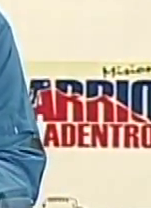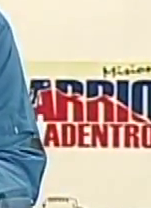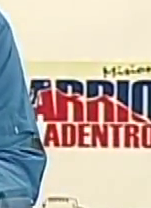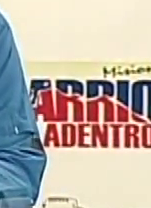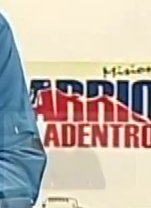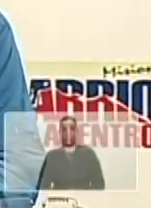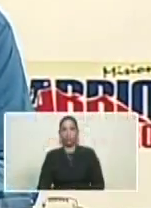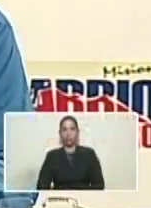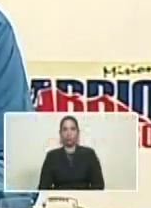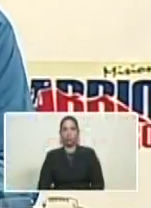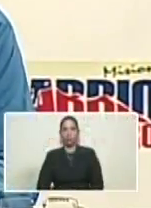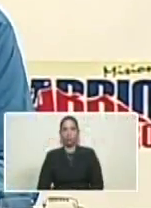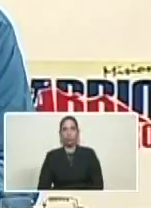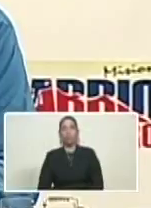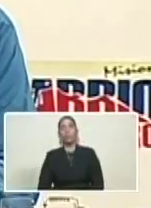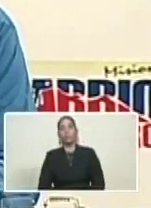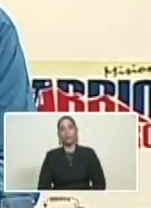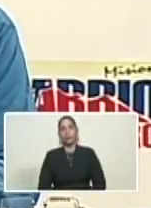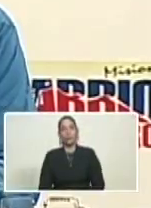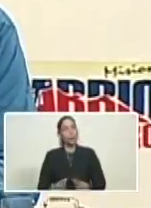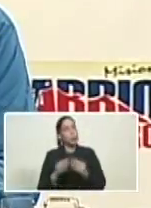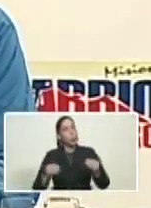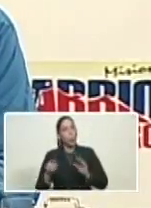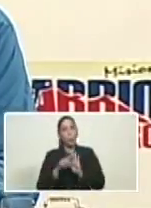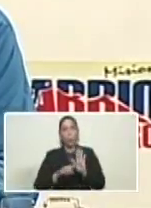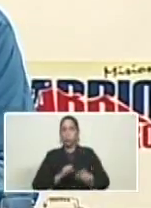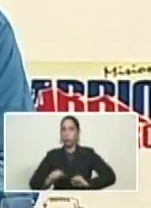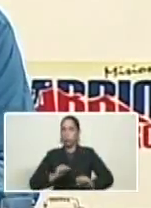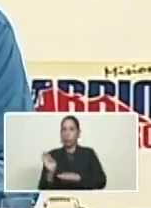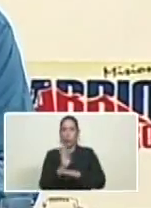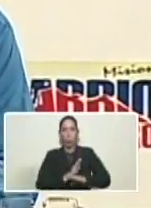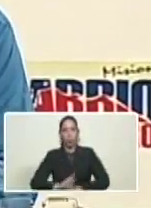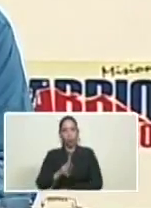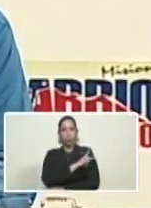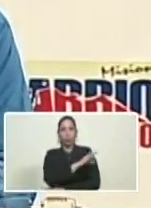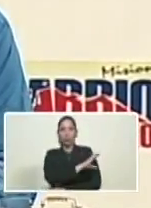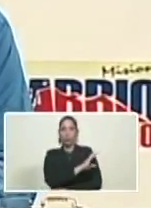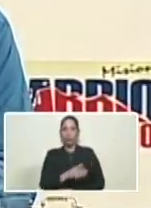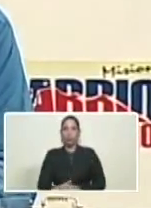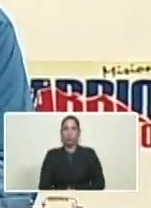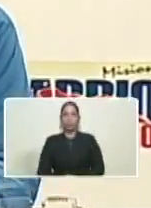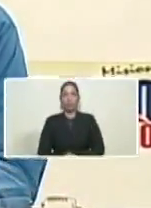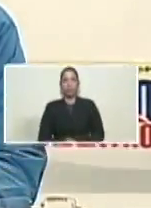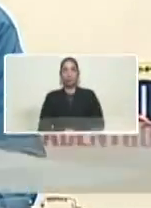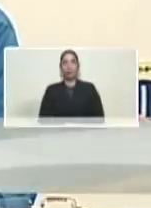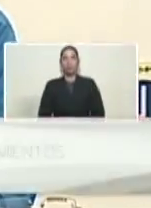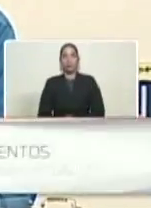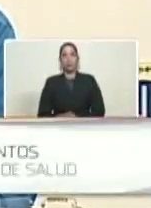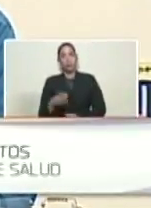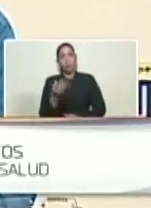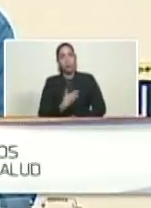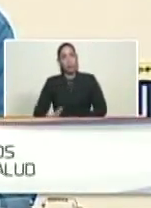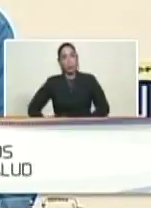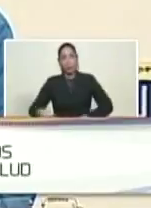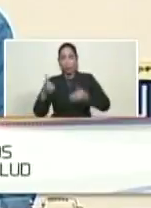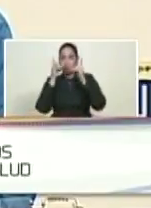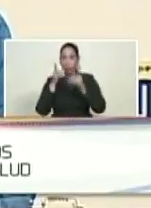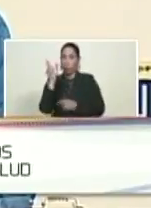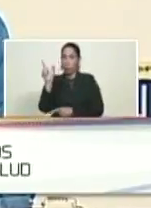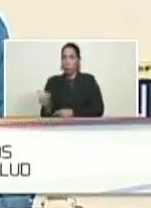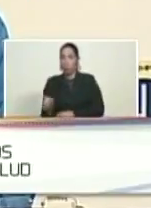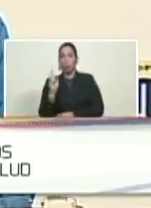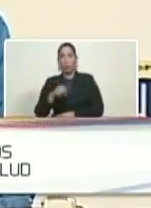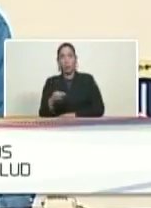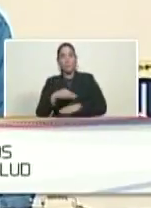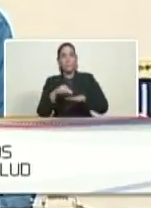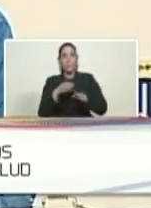Nacional Bolivariana, de Protección Civil, nuestra vicepresidenta personalmente, el ministro